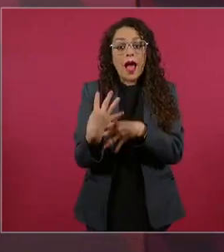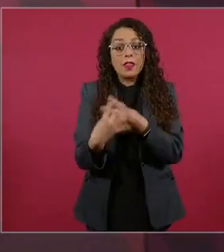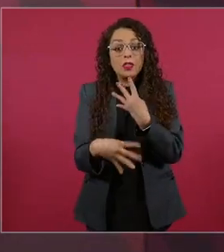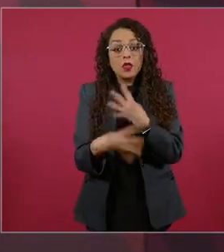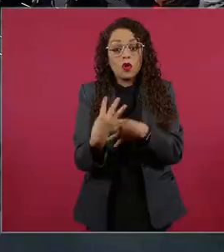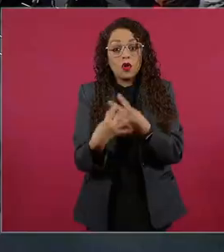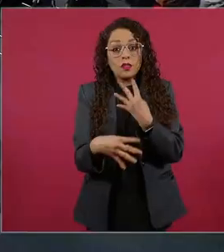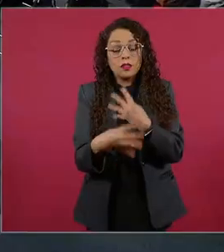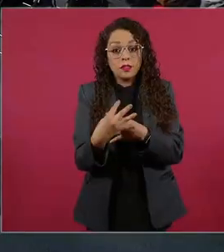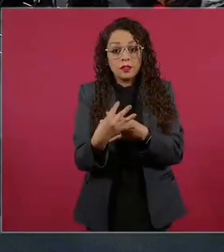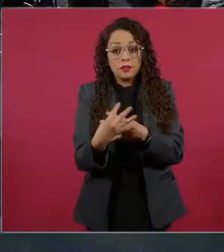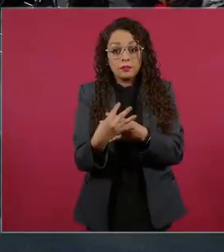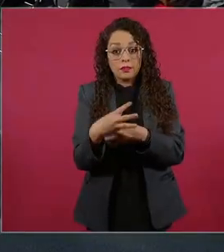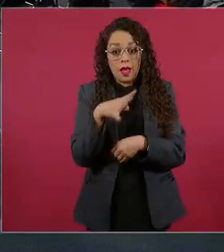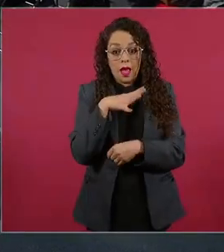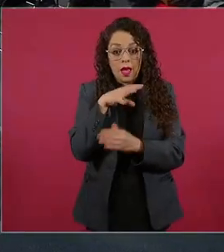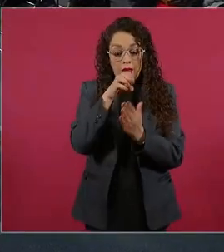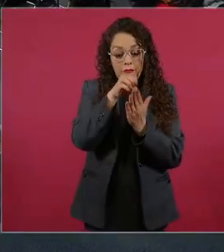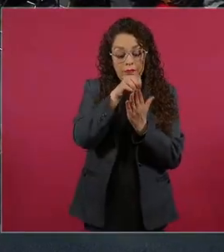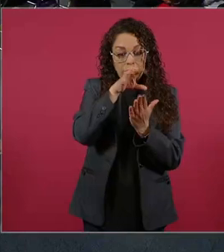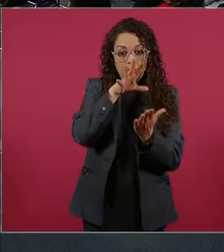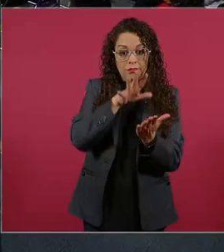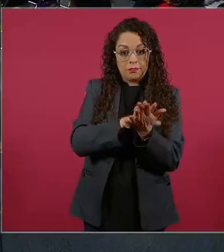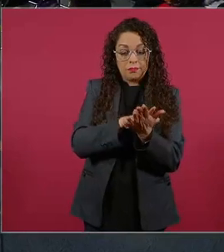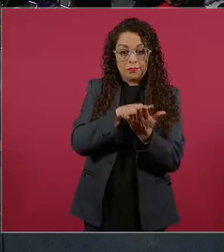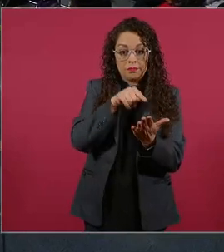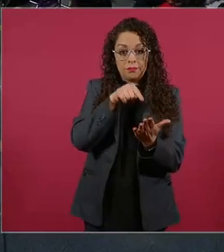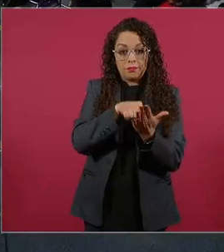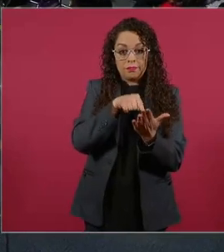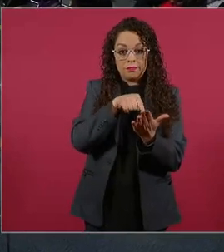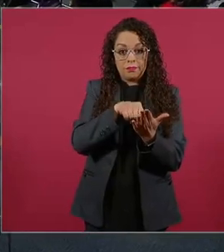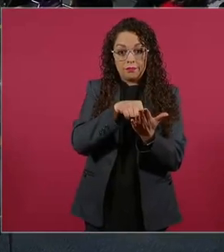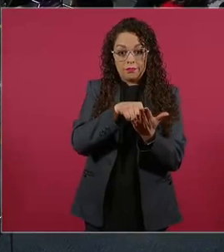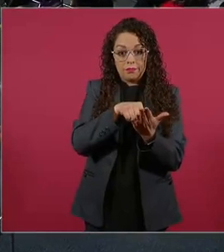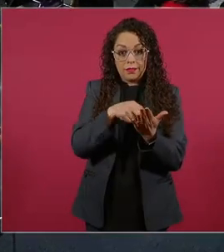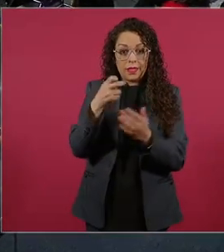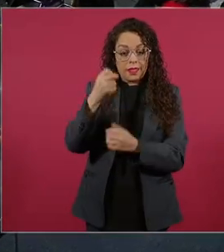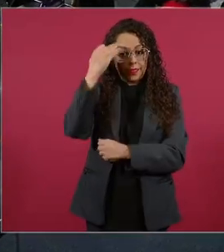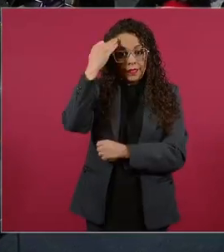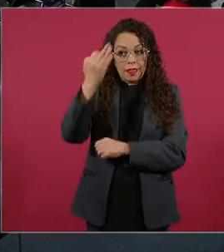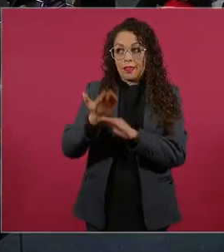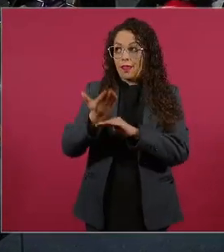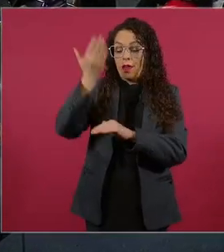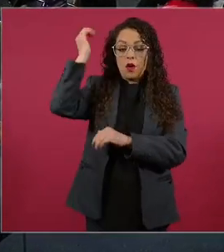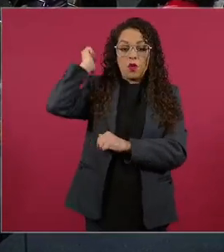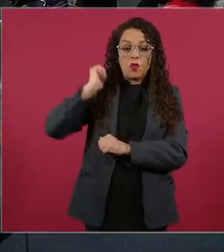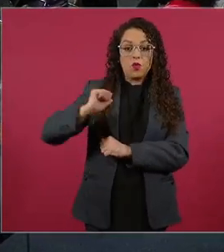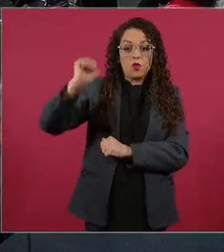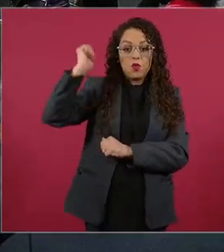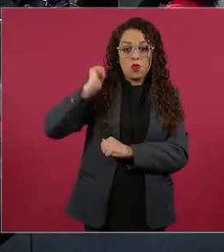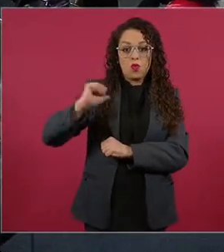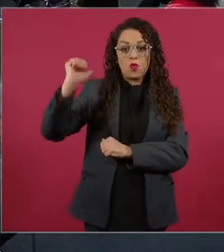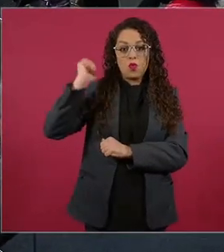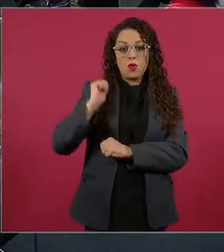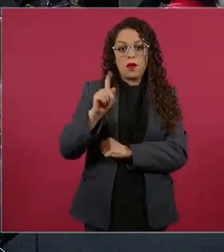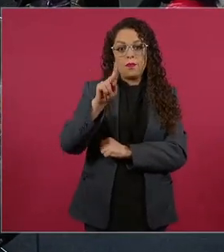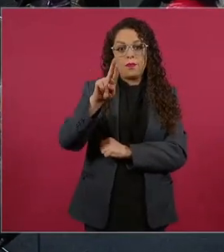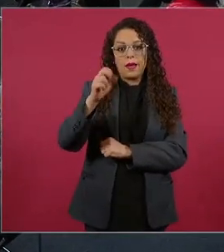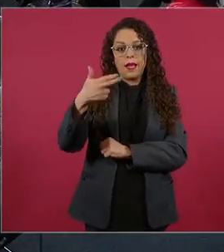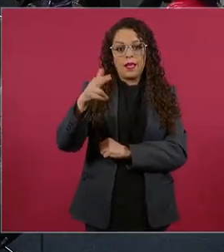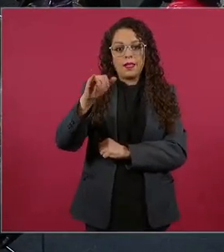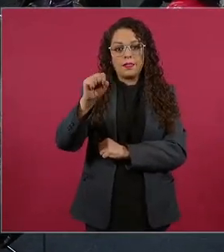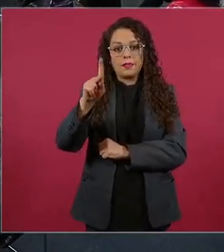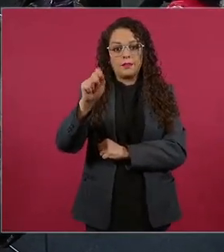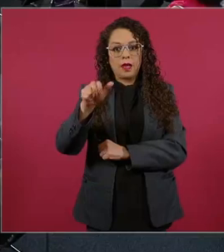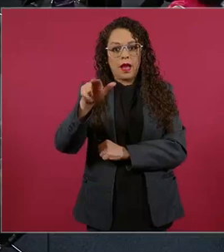tenemos de una mujer gobernante en la época prehispánica. También en Campeche,